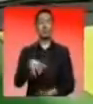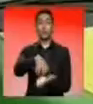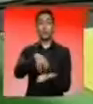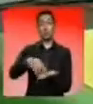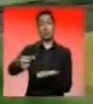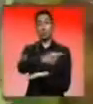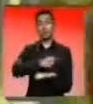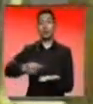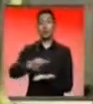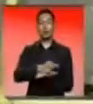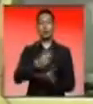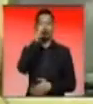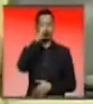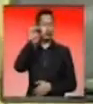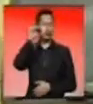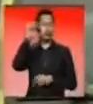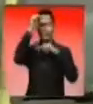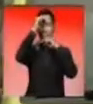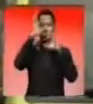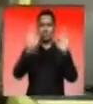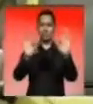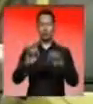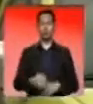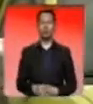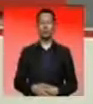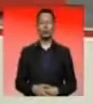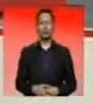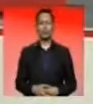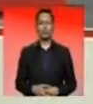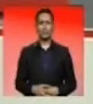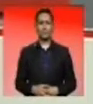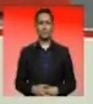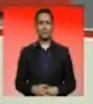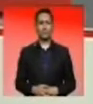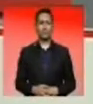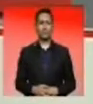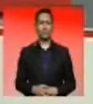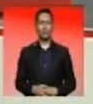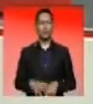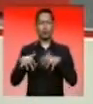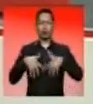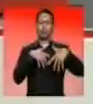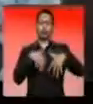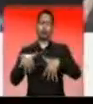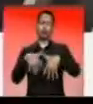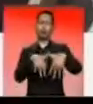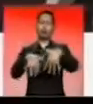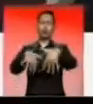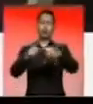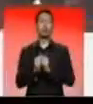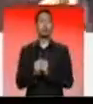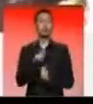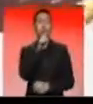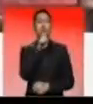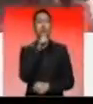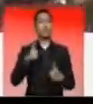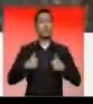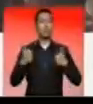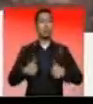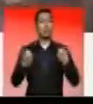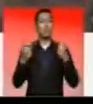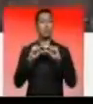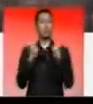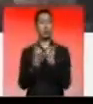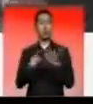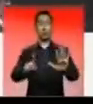del Guayas, Gama, con la mejor cobertura del país. Y en una caravana motorizada llegó la aspirante a Carondelet por el Partido